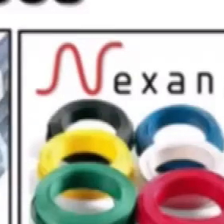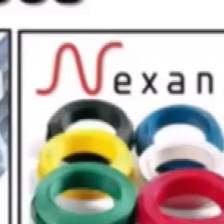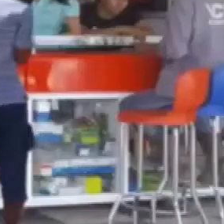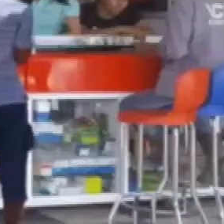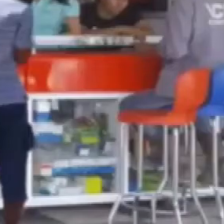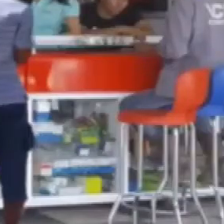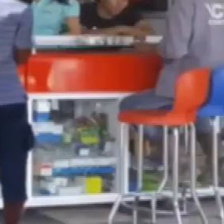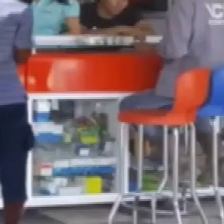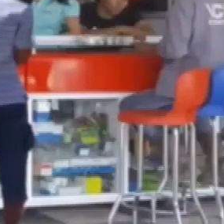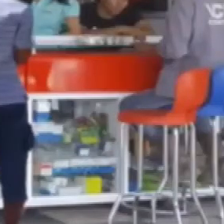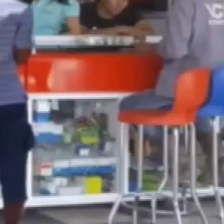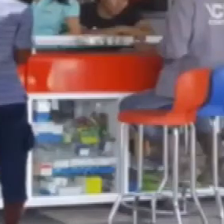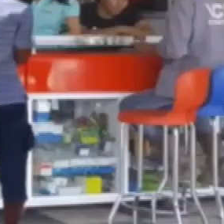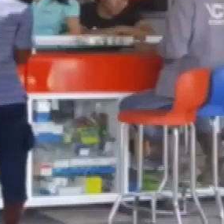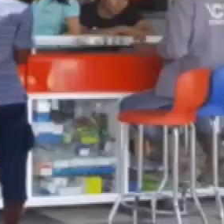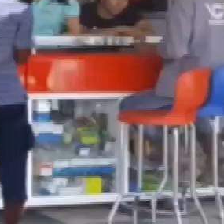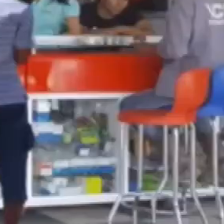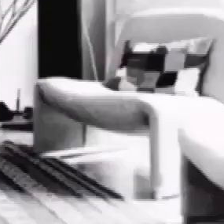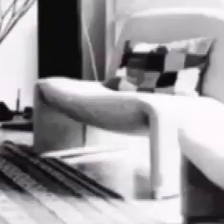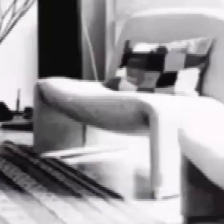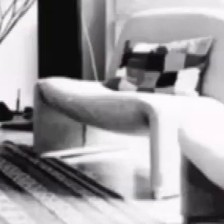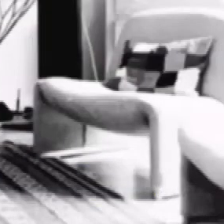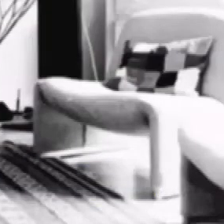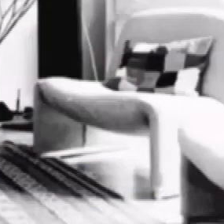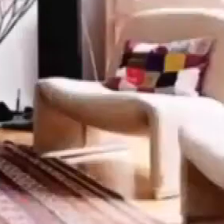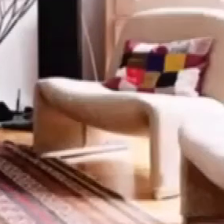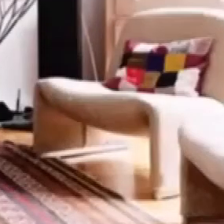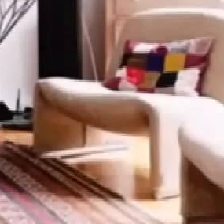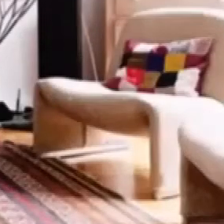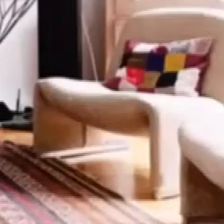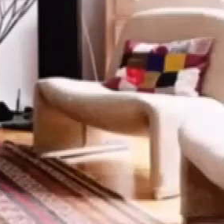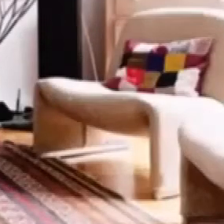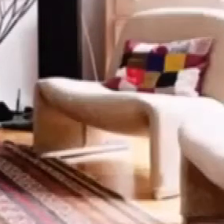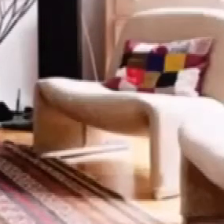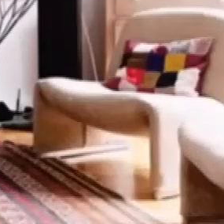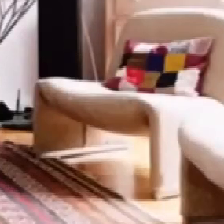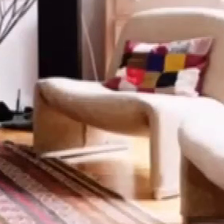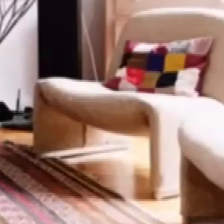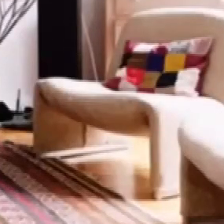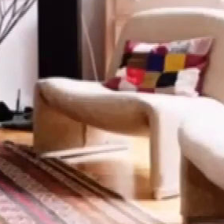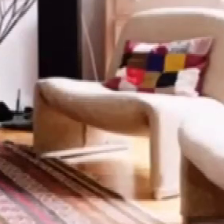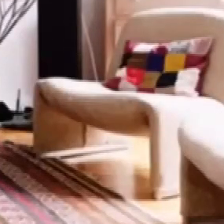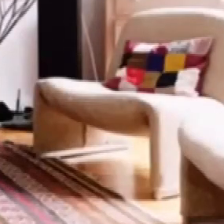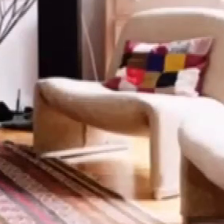calidad en materiales eléctricos. Electrofer, ilumina tu vida.